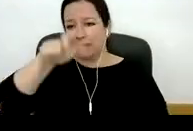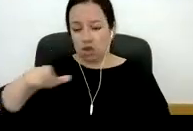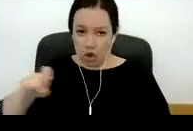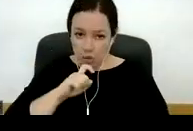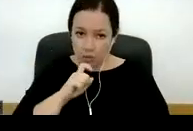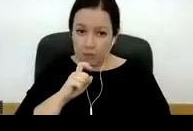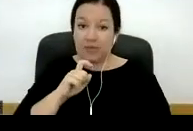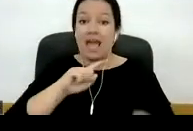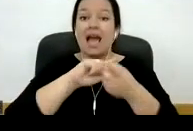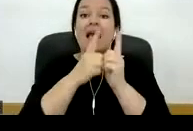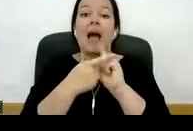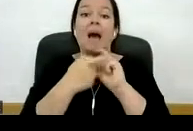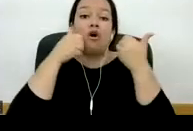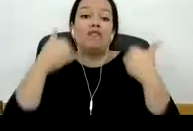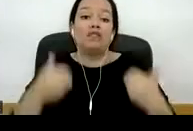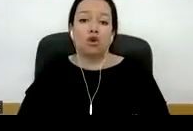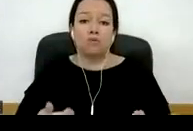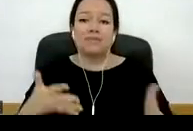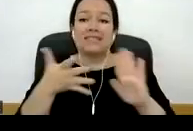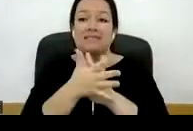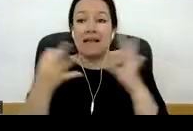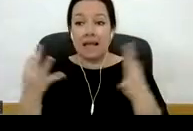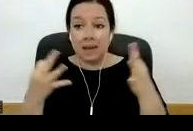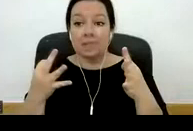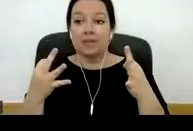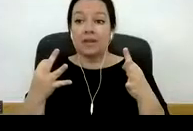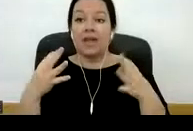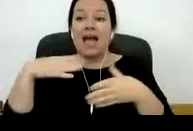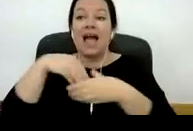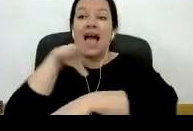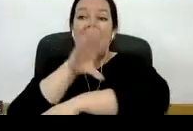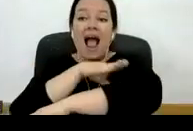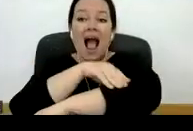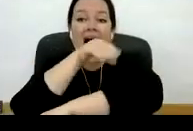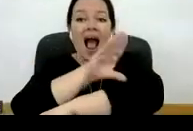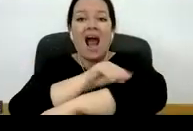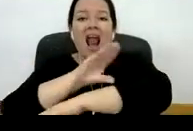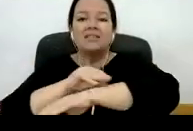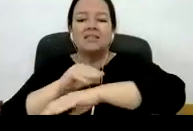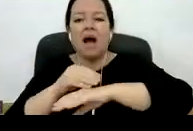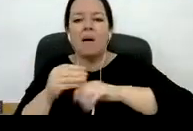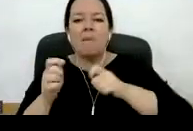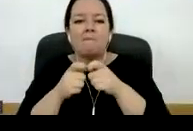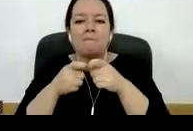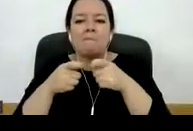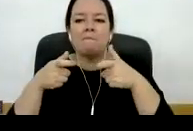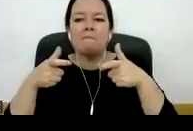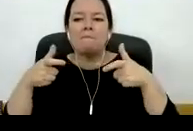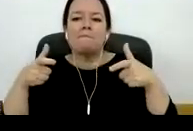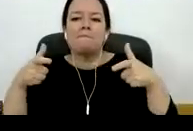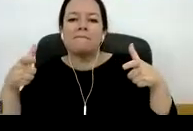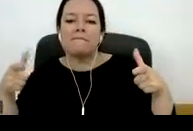cuanto a cambios fisiológicos, pues lo que hay es un aumento general de la masa grasa, es decir, ganamos grasa,